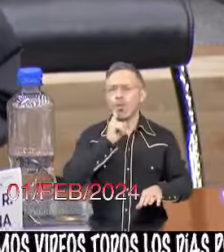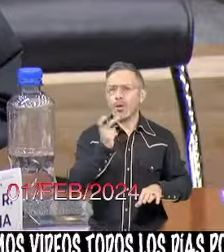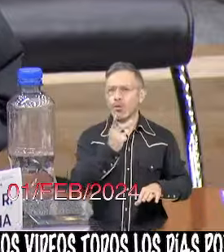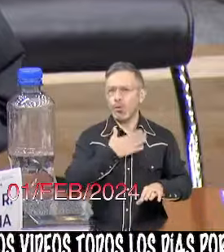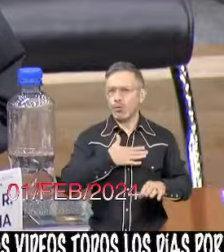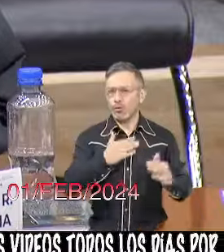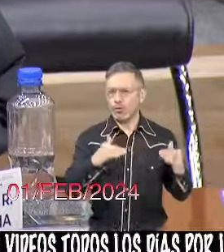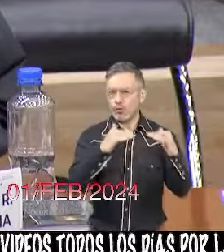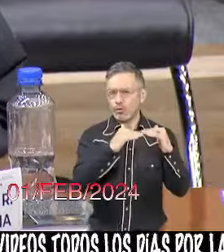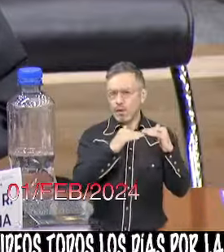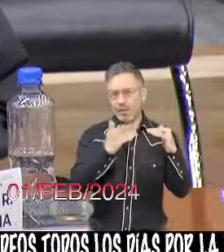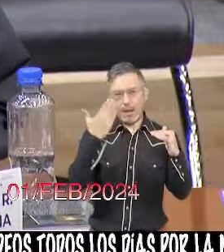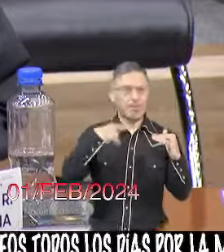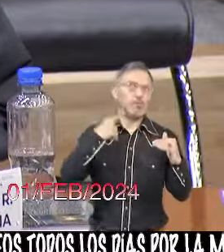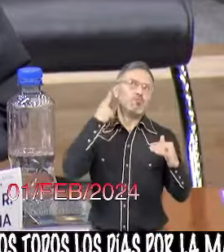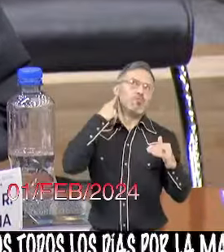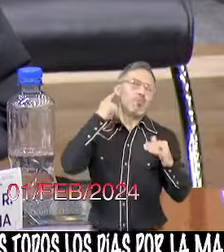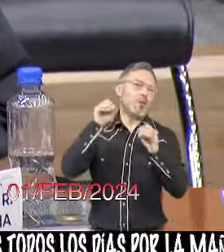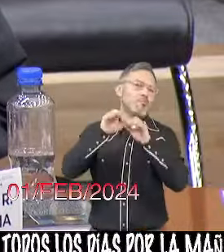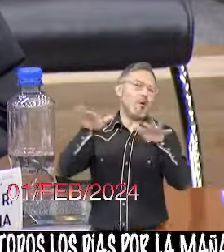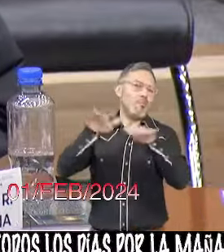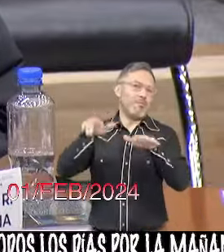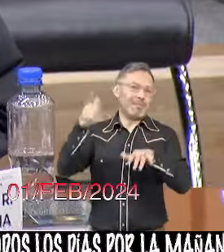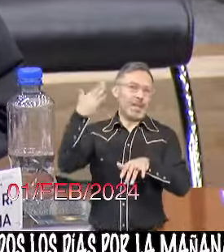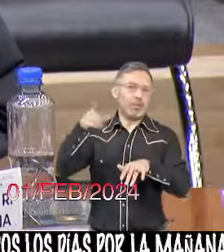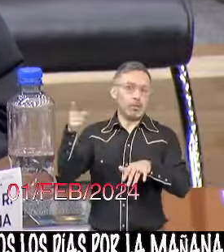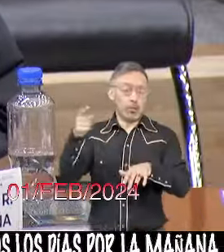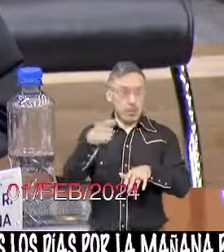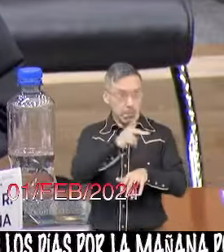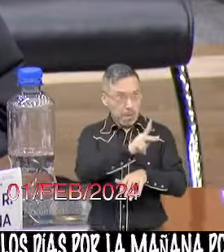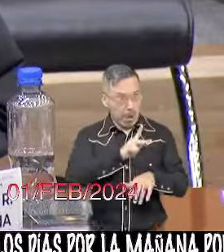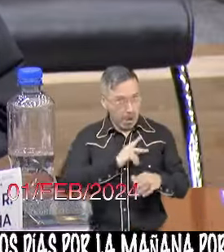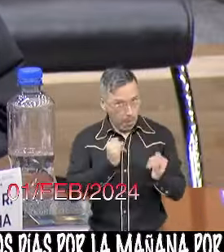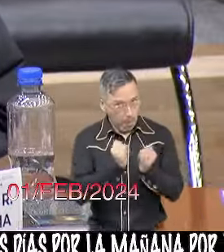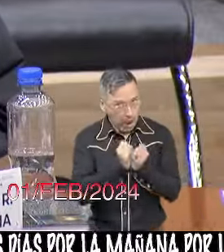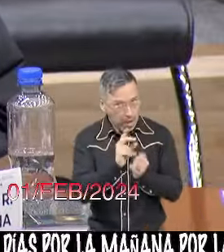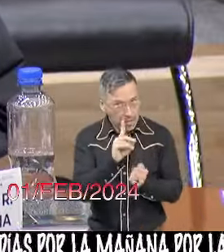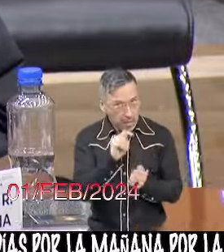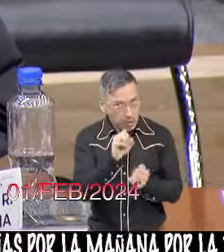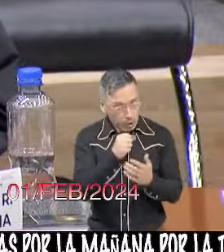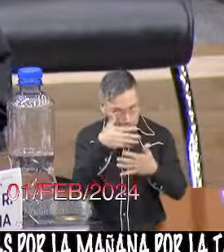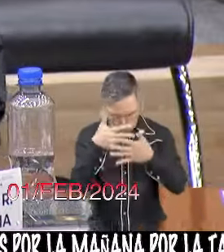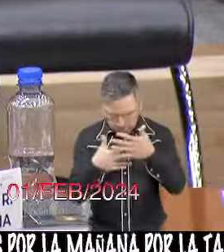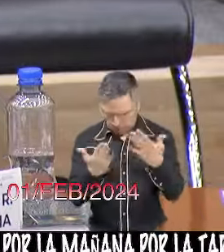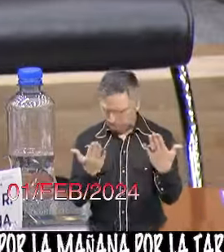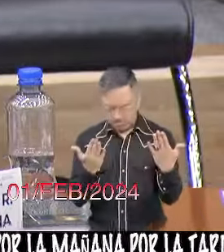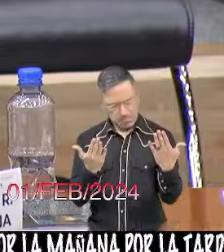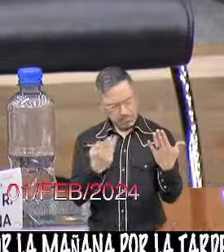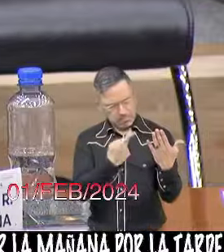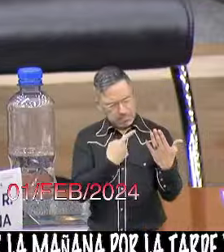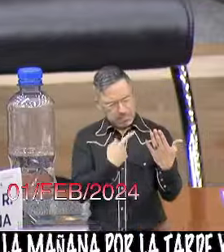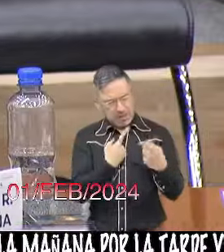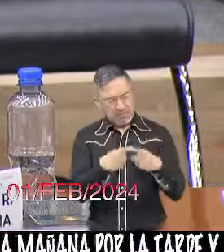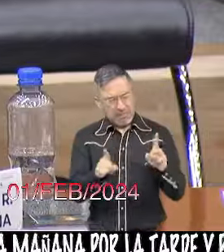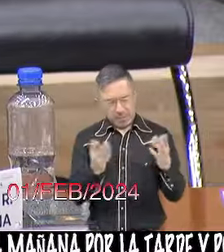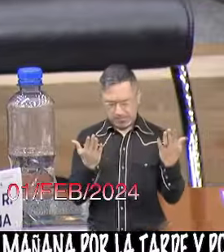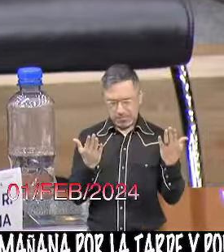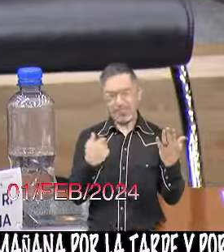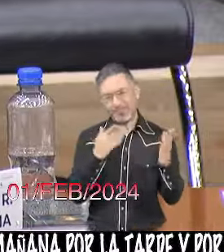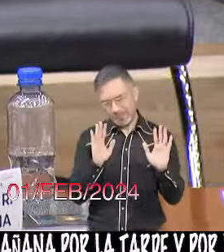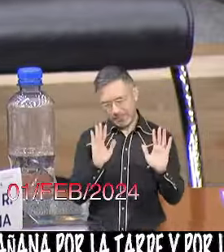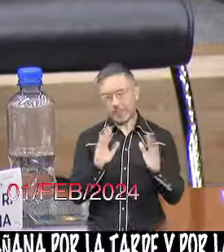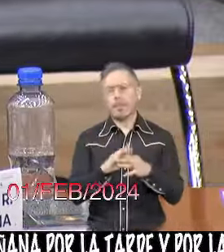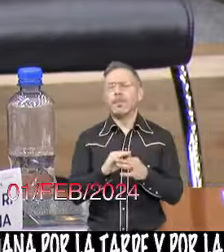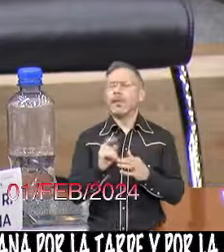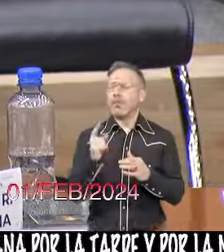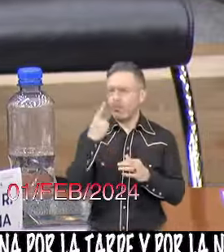yo tengo otros datos. Aquí ya se ha aseverado que efectivamente no es así. Y me parece que hay